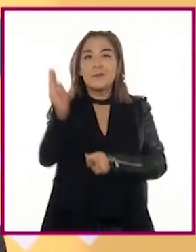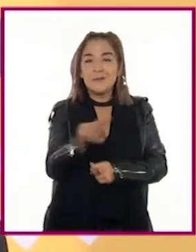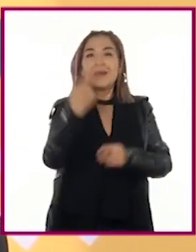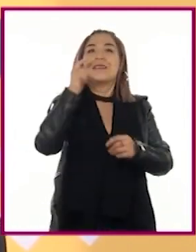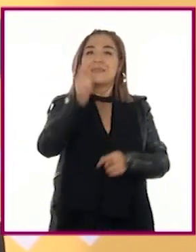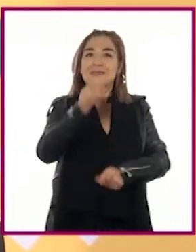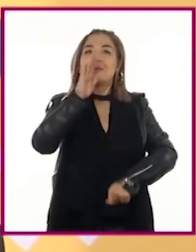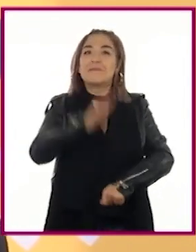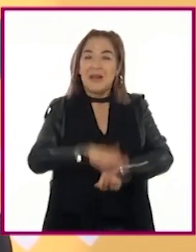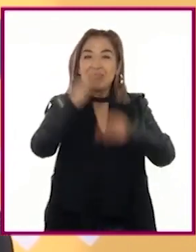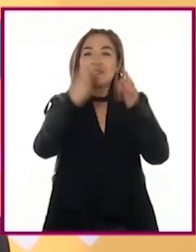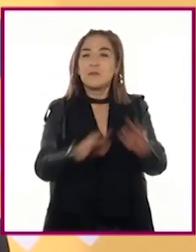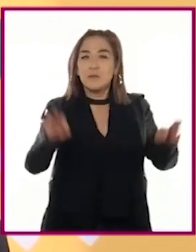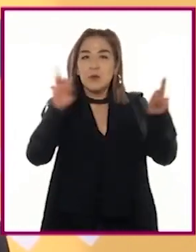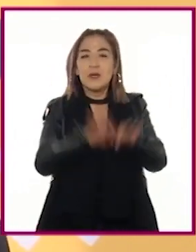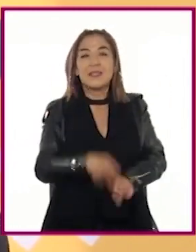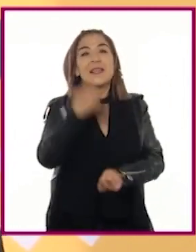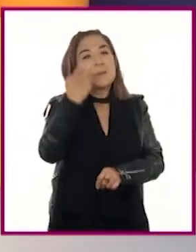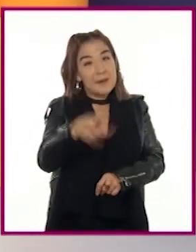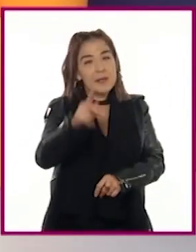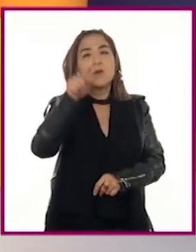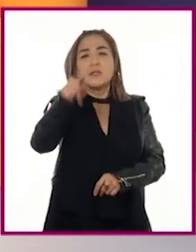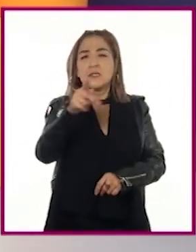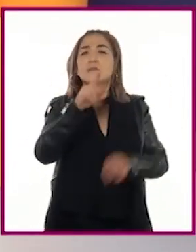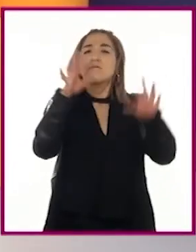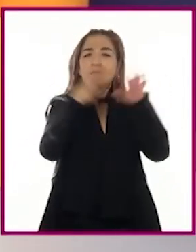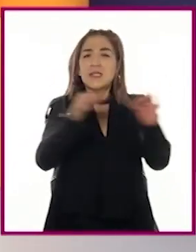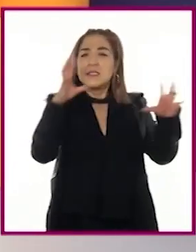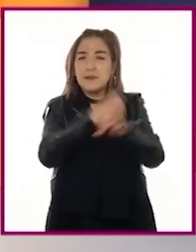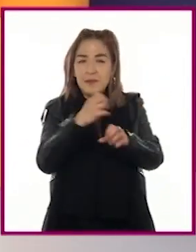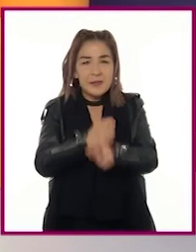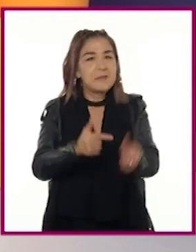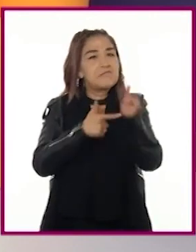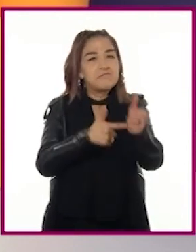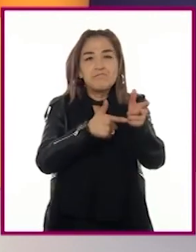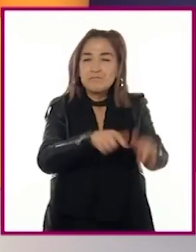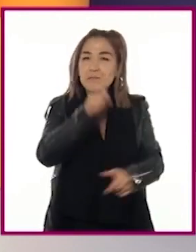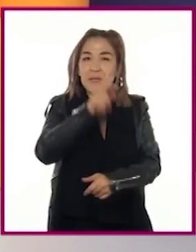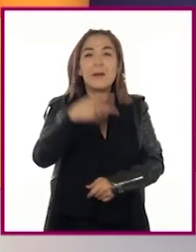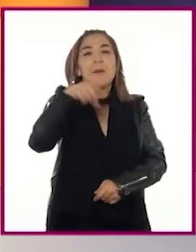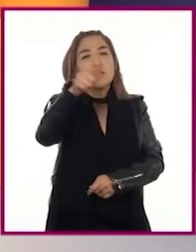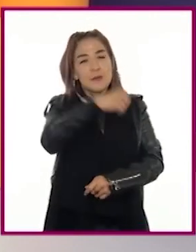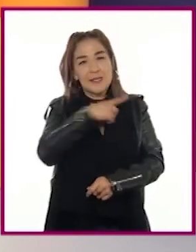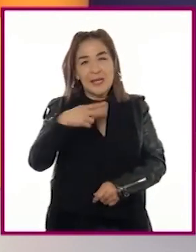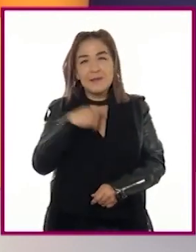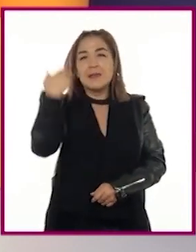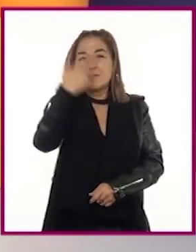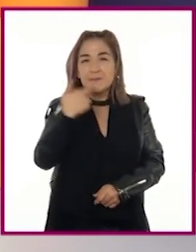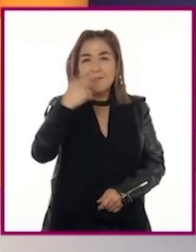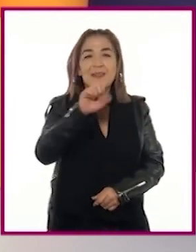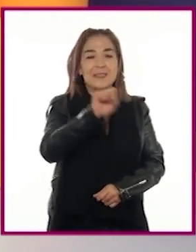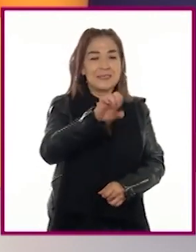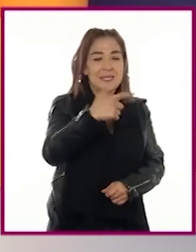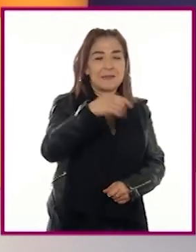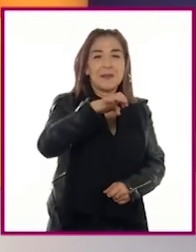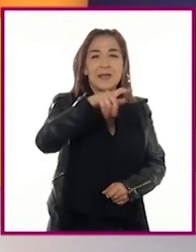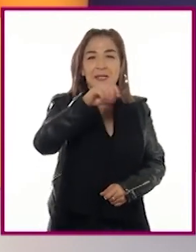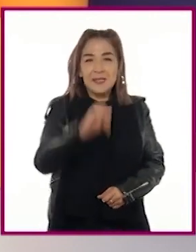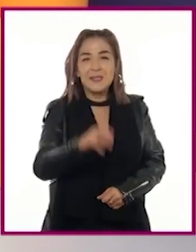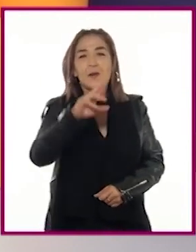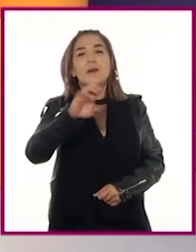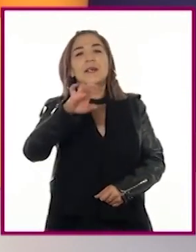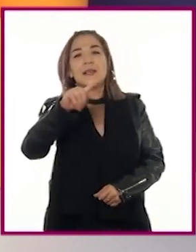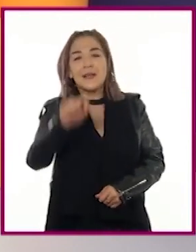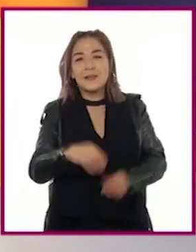los conceptos fundamentales permanecen. Es probable que estos conceptos como segmento de recta, clasificación de